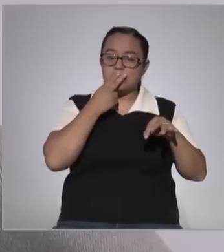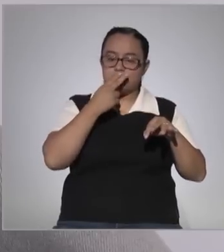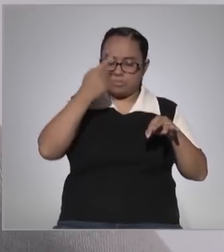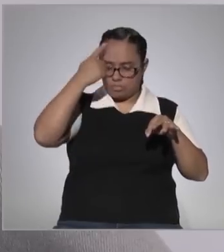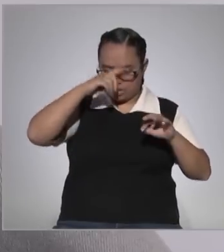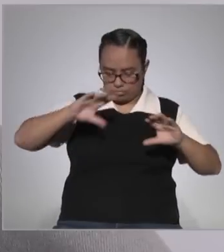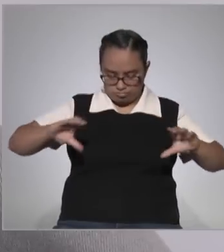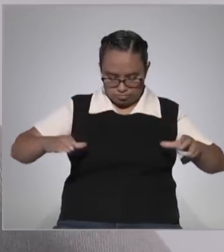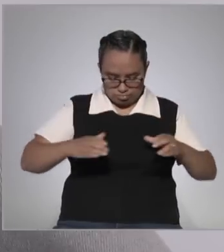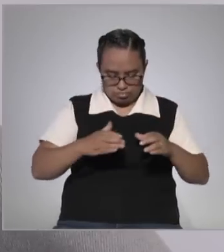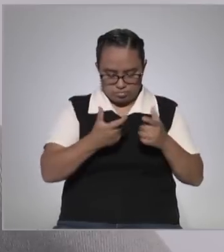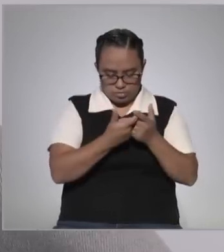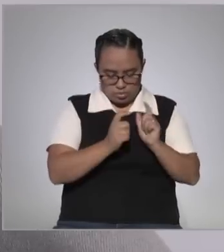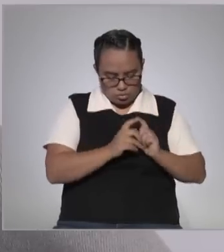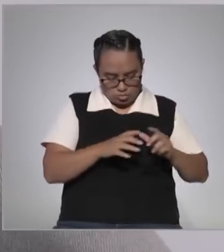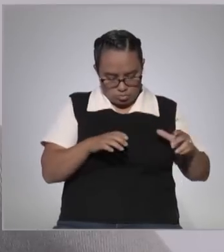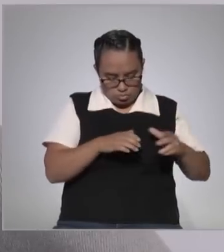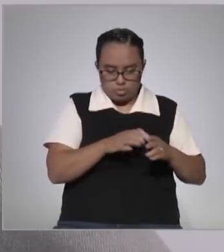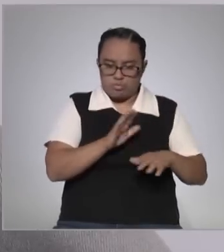colectivizarnos.